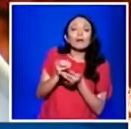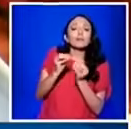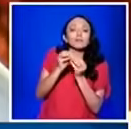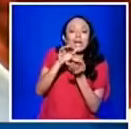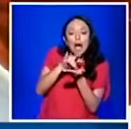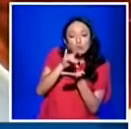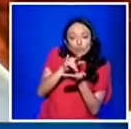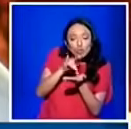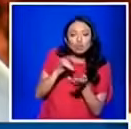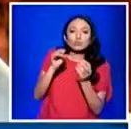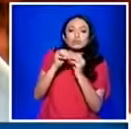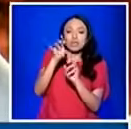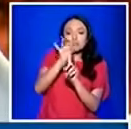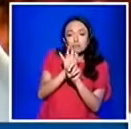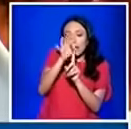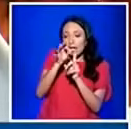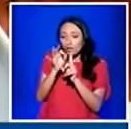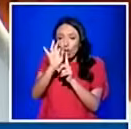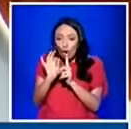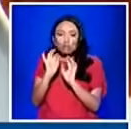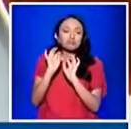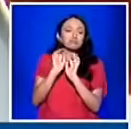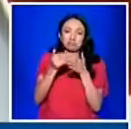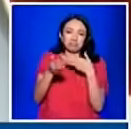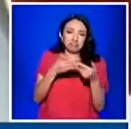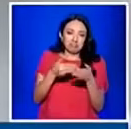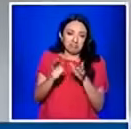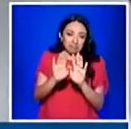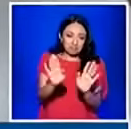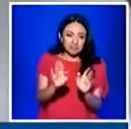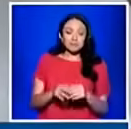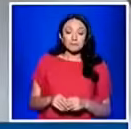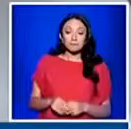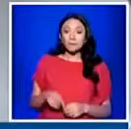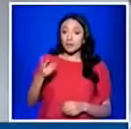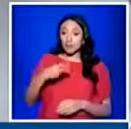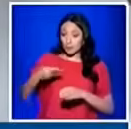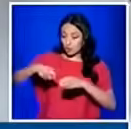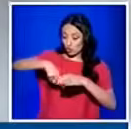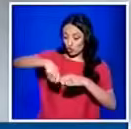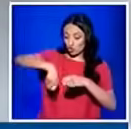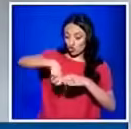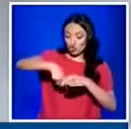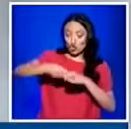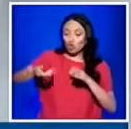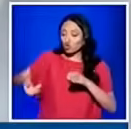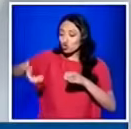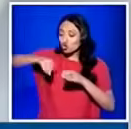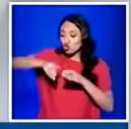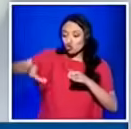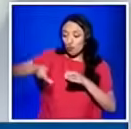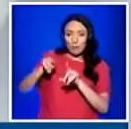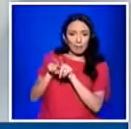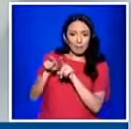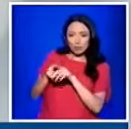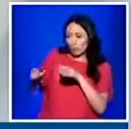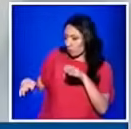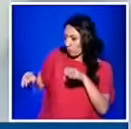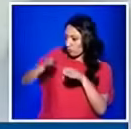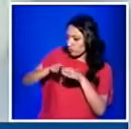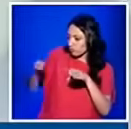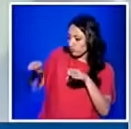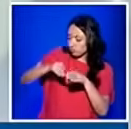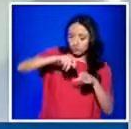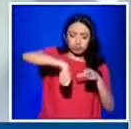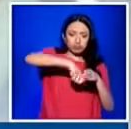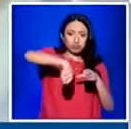unos maduros. También puede ser cocolón o un arroz blanco. También tenemos la sopita que se puede hacer, que es con el mismo caldo que acabamos de